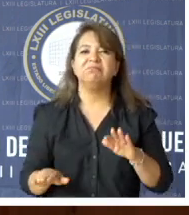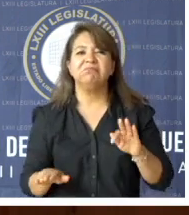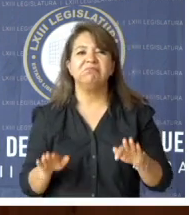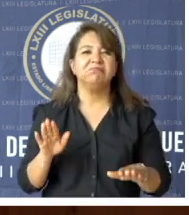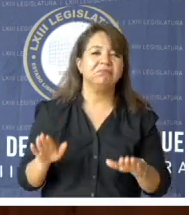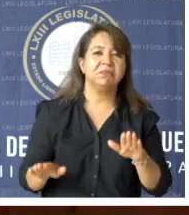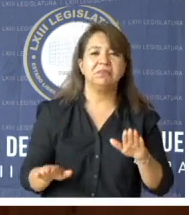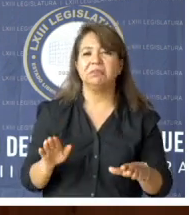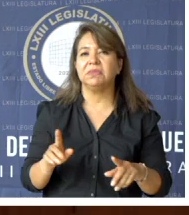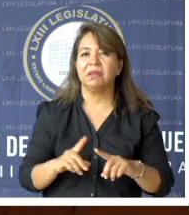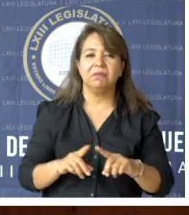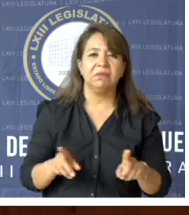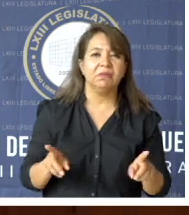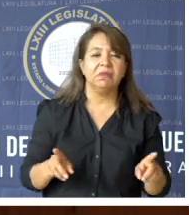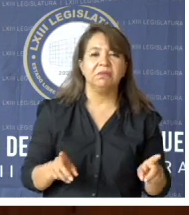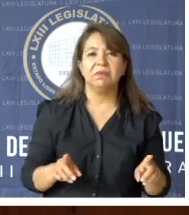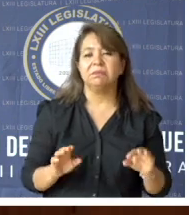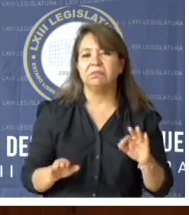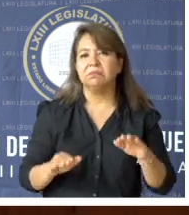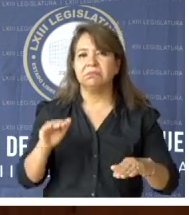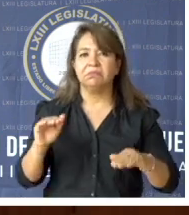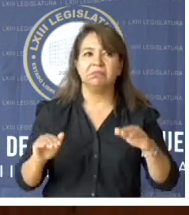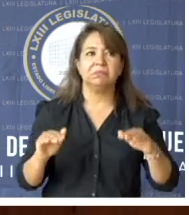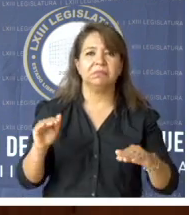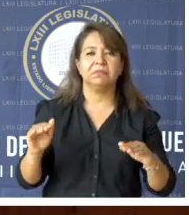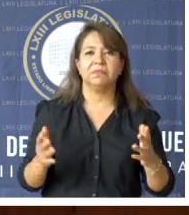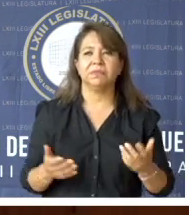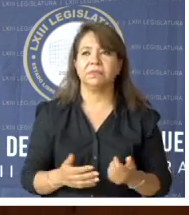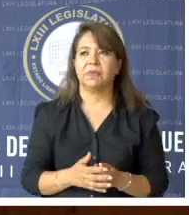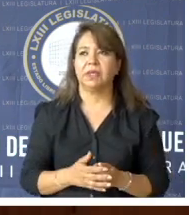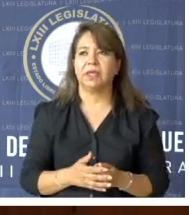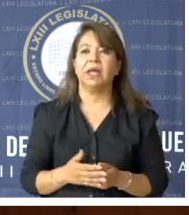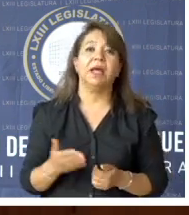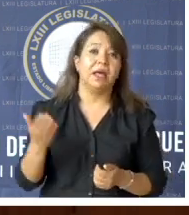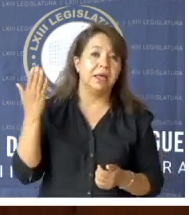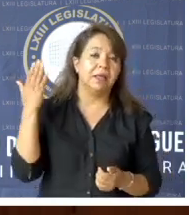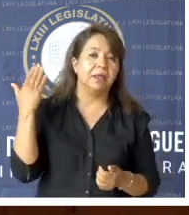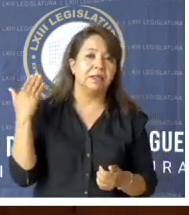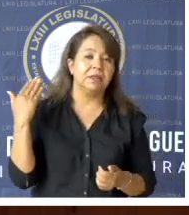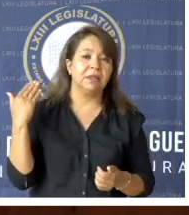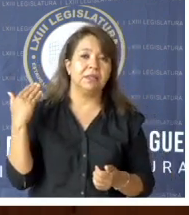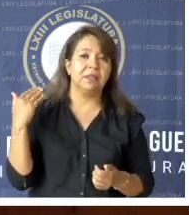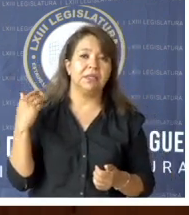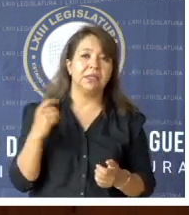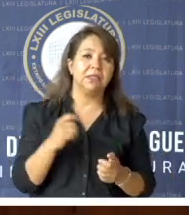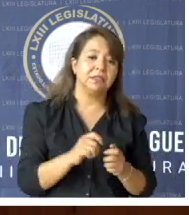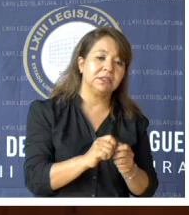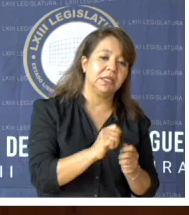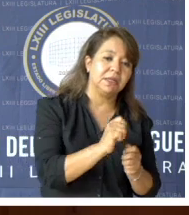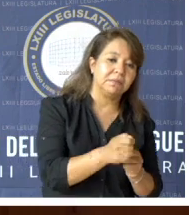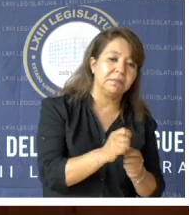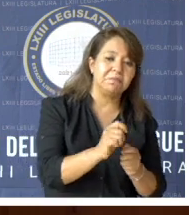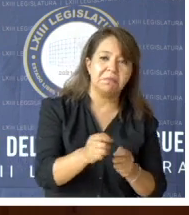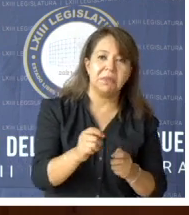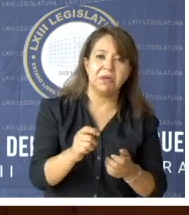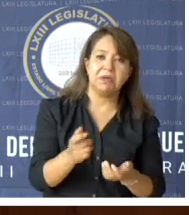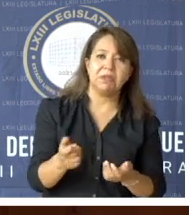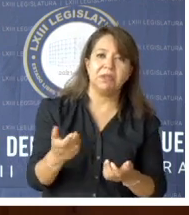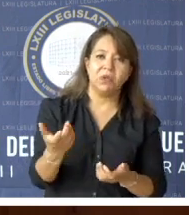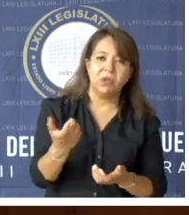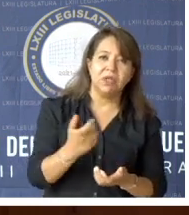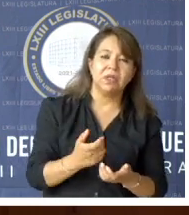precisamente con ese nivel de utilidades. En sus orígenes, los sistemas de reparto de utilidades